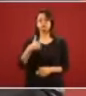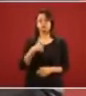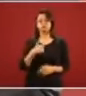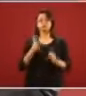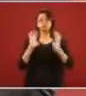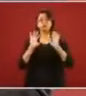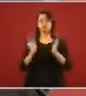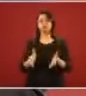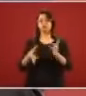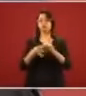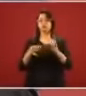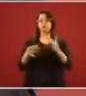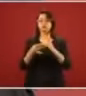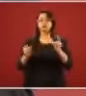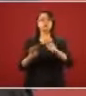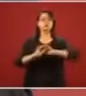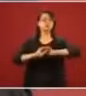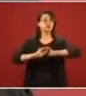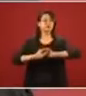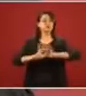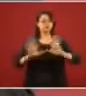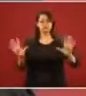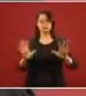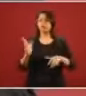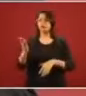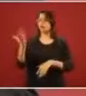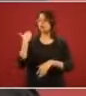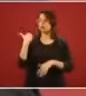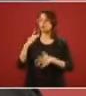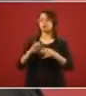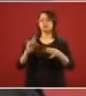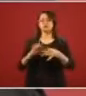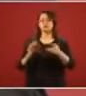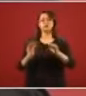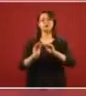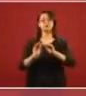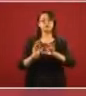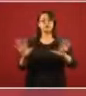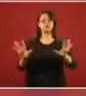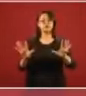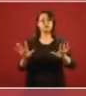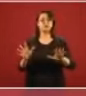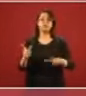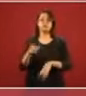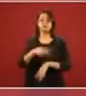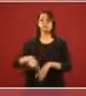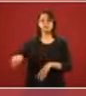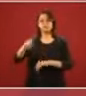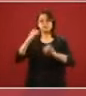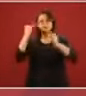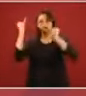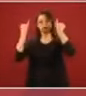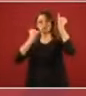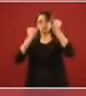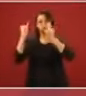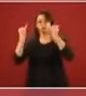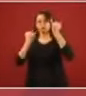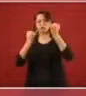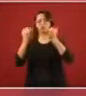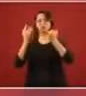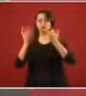dijimos, para que no se vaya a malinterpretar, de que no se puede hacer